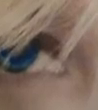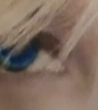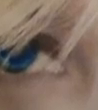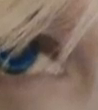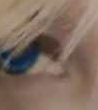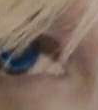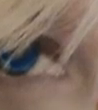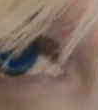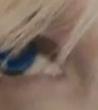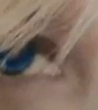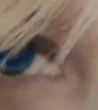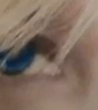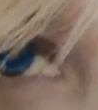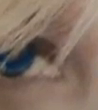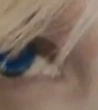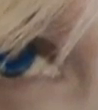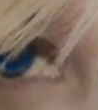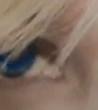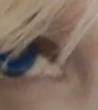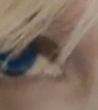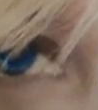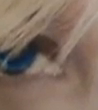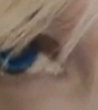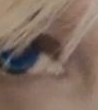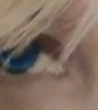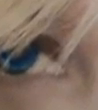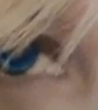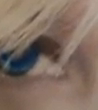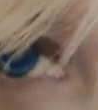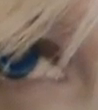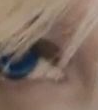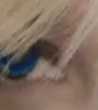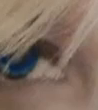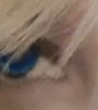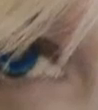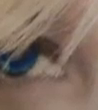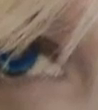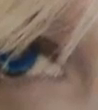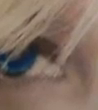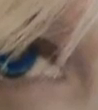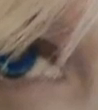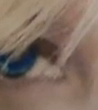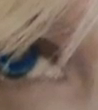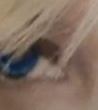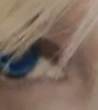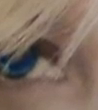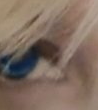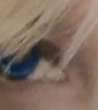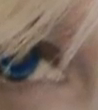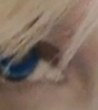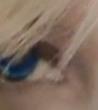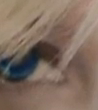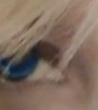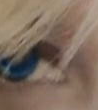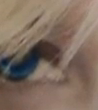de un violinista, gira todo alrededor de él, evidentemente, y luego todo, tanto el papel de Soraya como el de Alberto, pues se complementan en la historia, ¿no? Cada uno haciendo